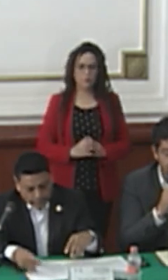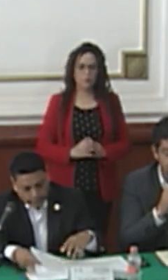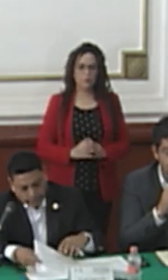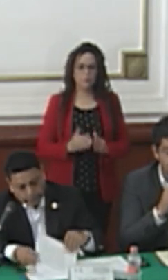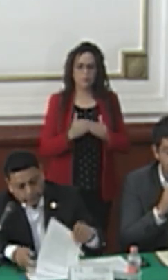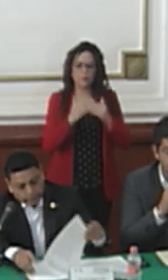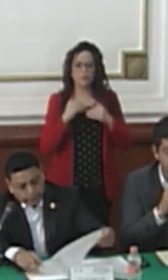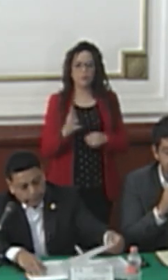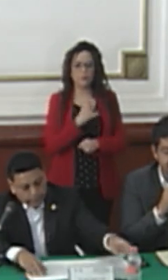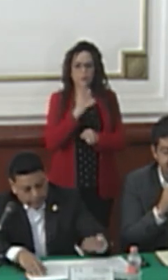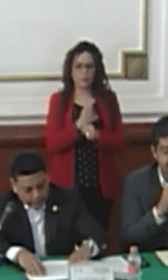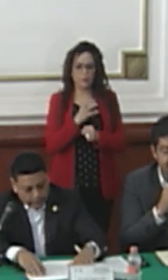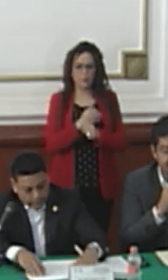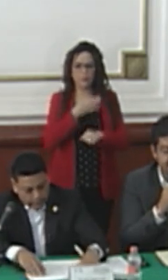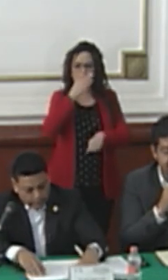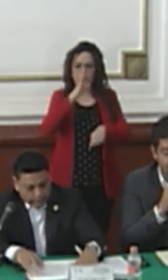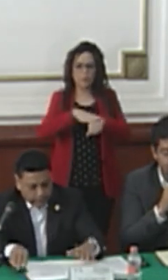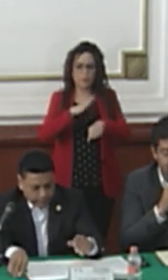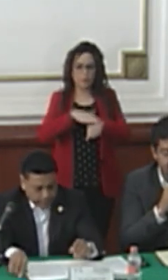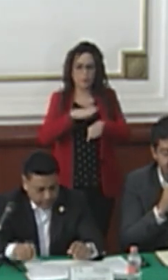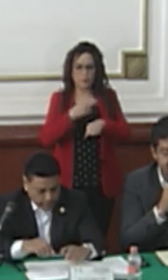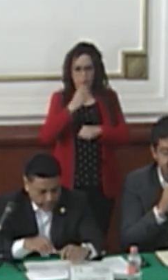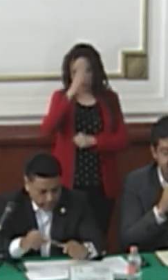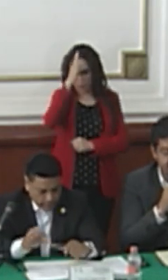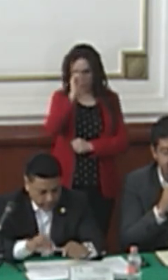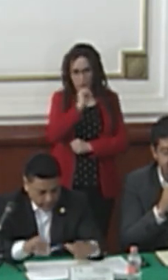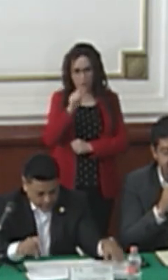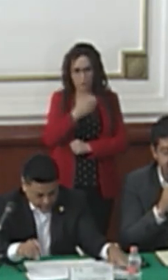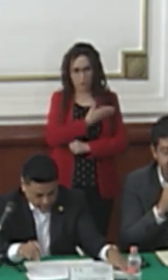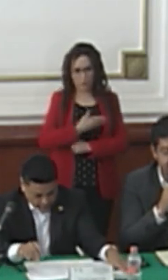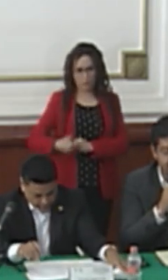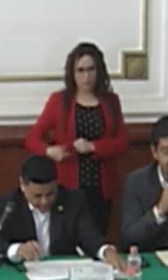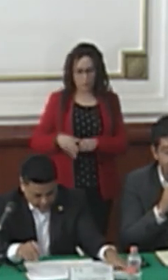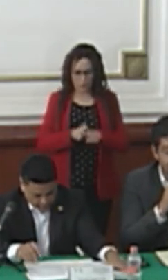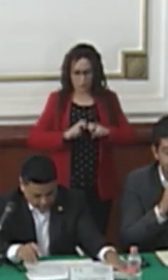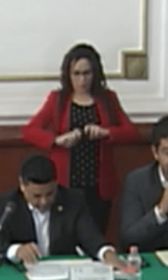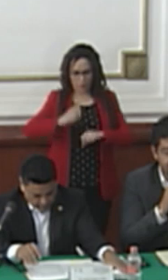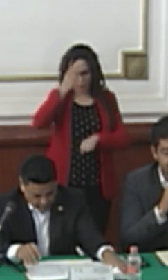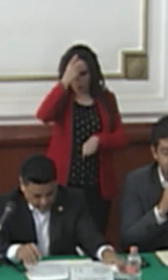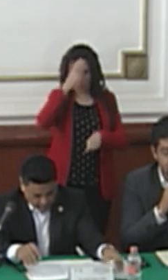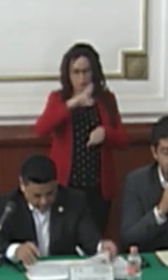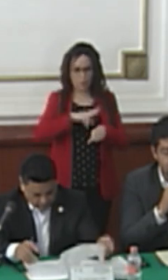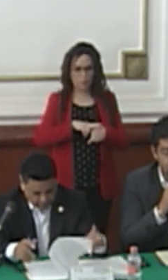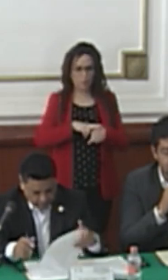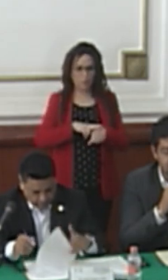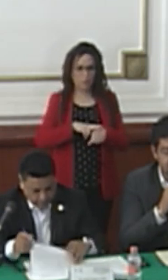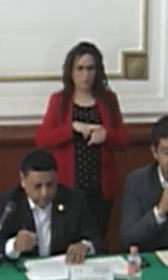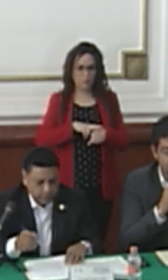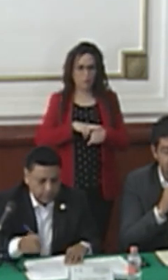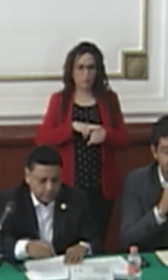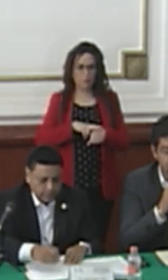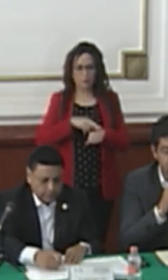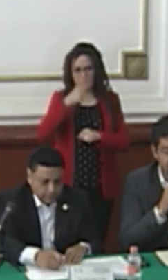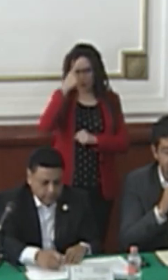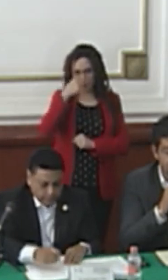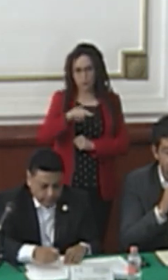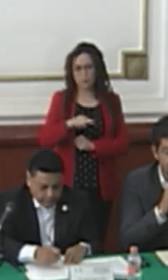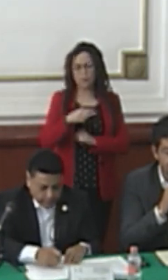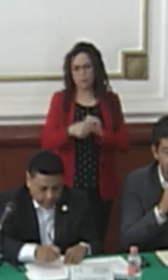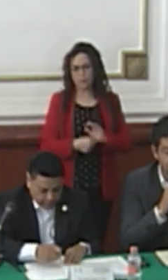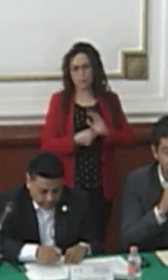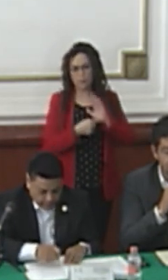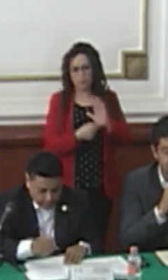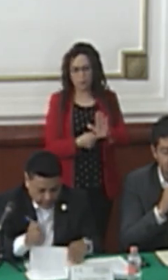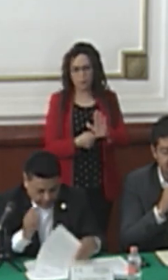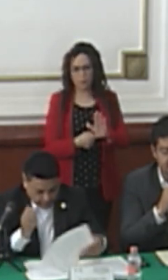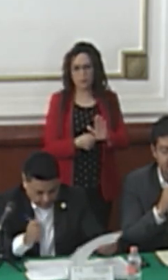Cuarto, comuníquese el presente acuerdo a la presidencia de la mesa directiva para que por su conducto se someta a consideración del Pleno